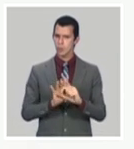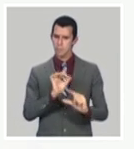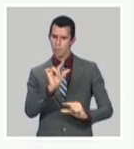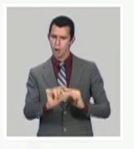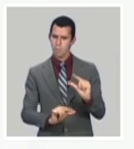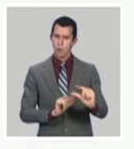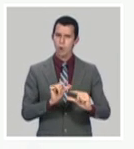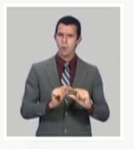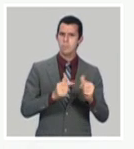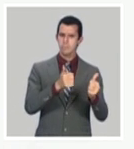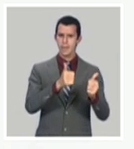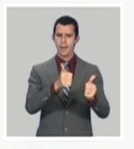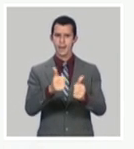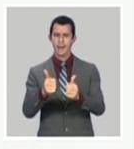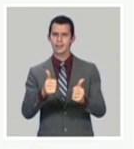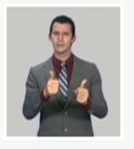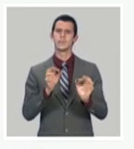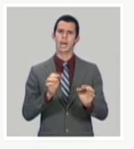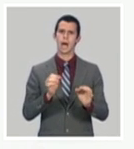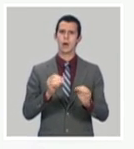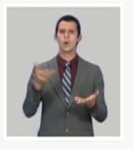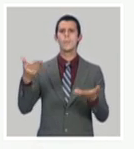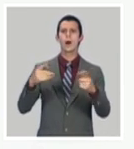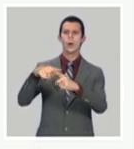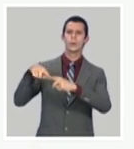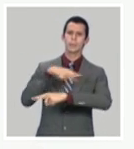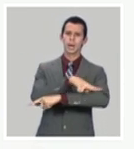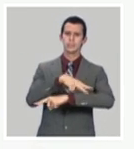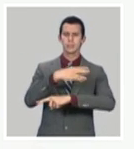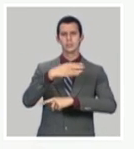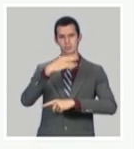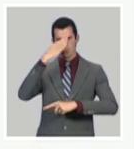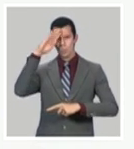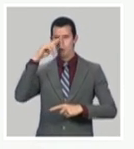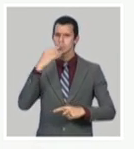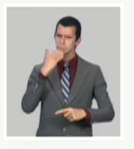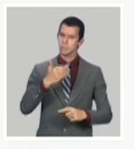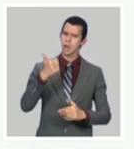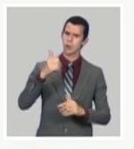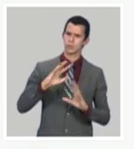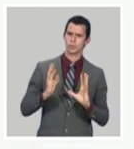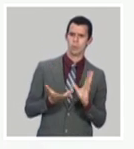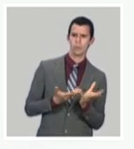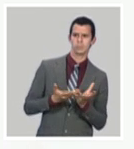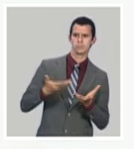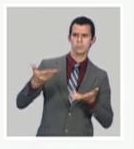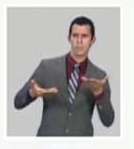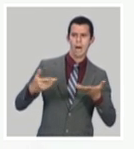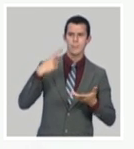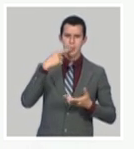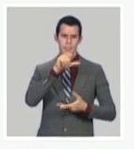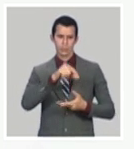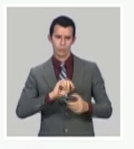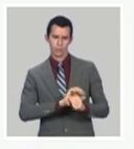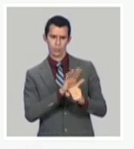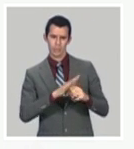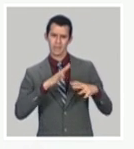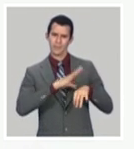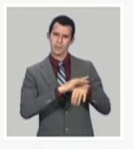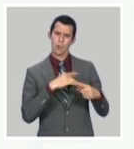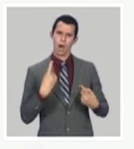recuperados, ahí tenemos entonces el impacto del incremento de los casos. La letalidad a partir de los